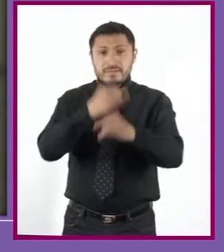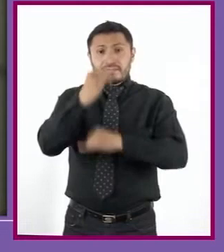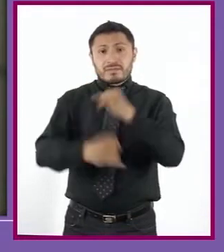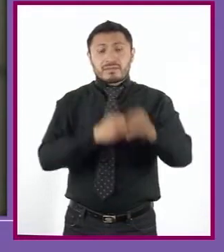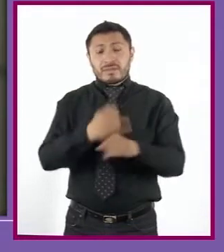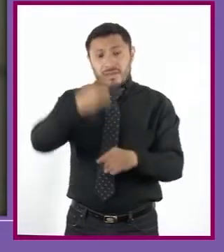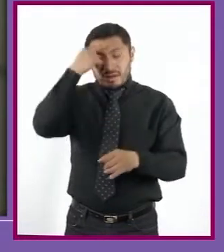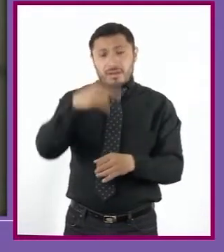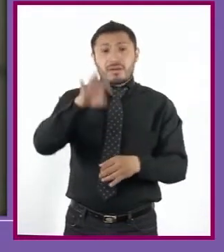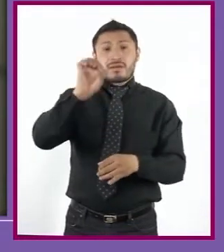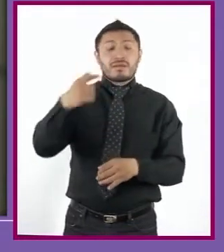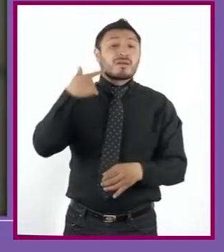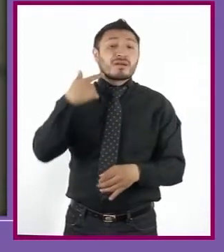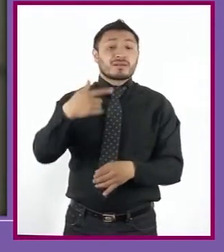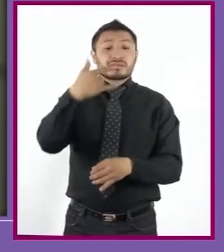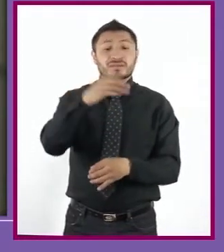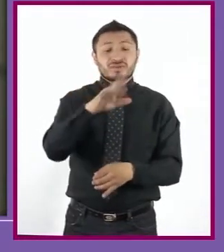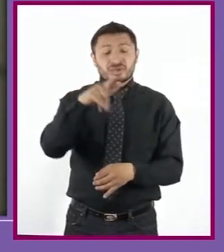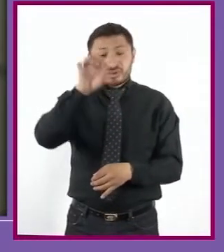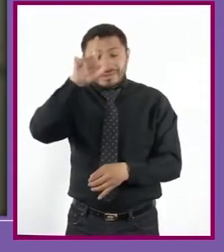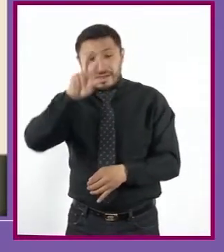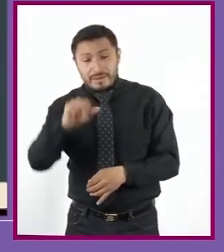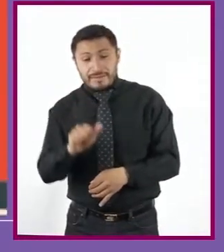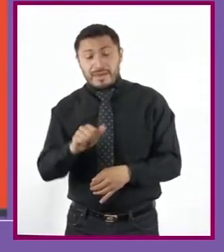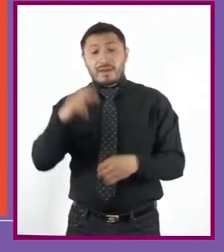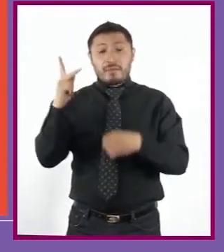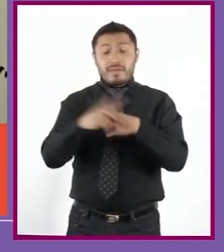Yugoslavia, en La Haya, Países Bajos.